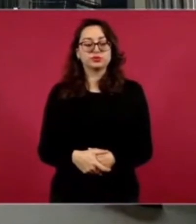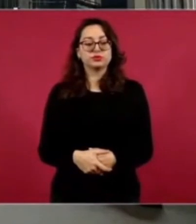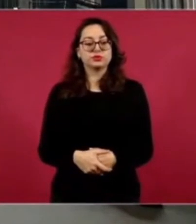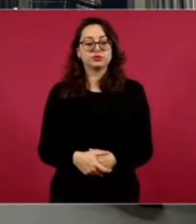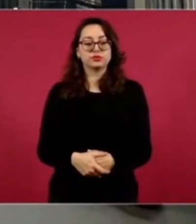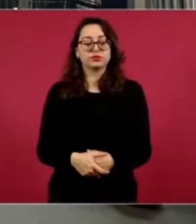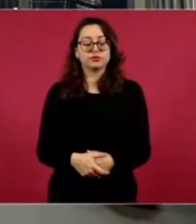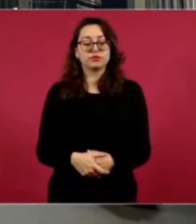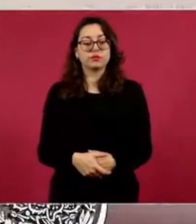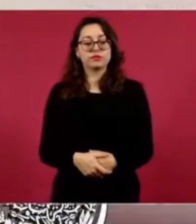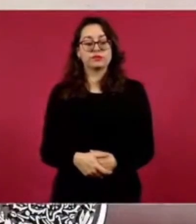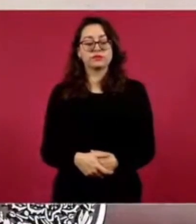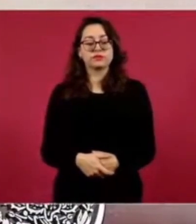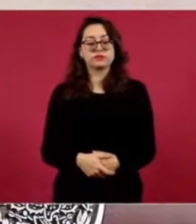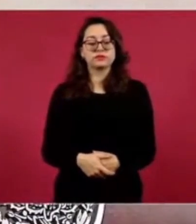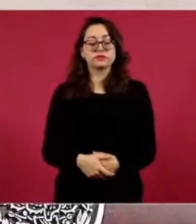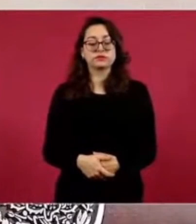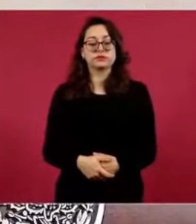Ahora sí,